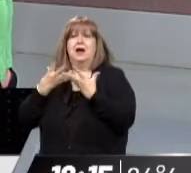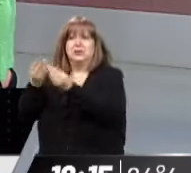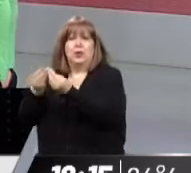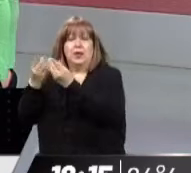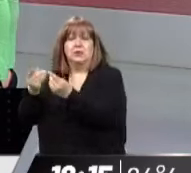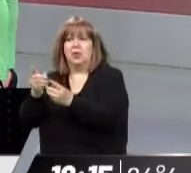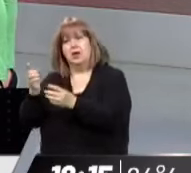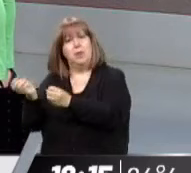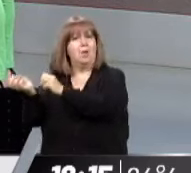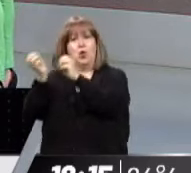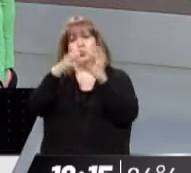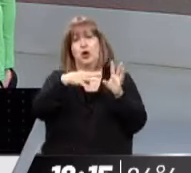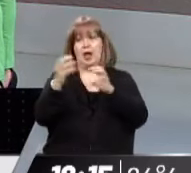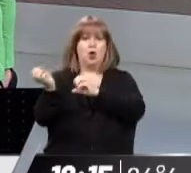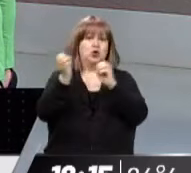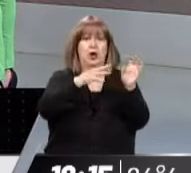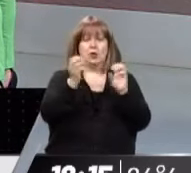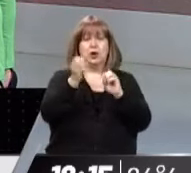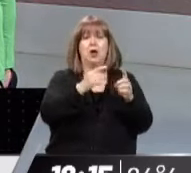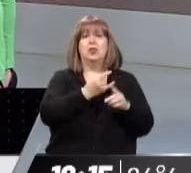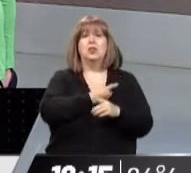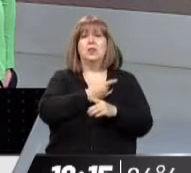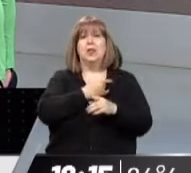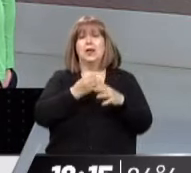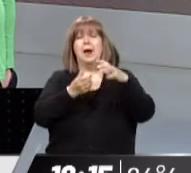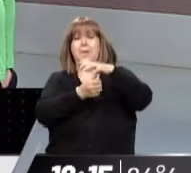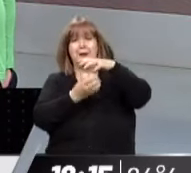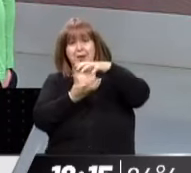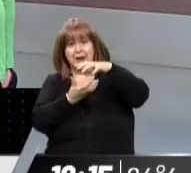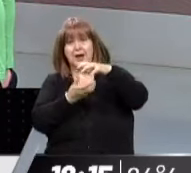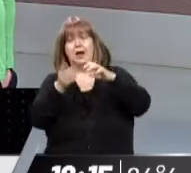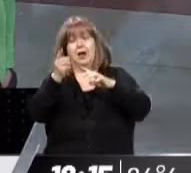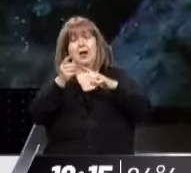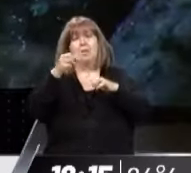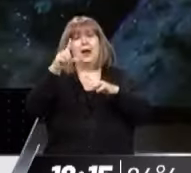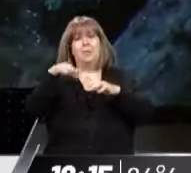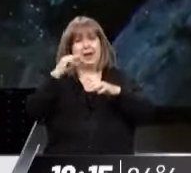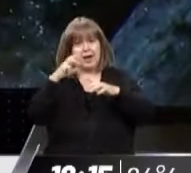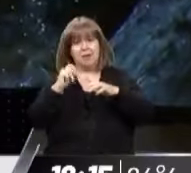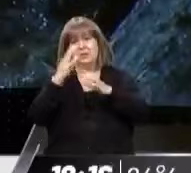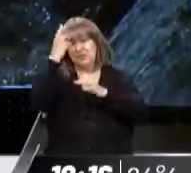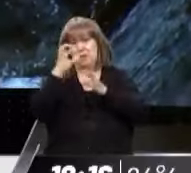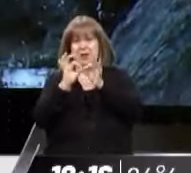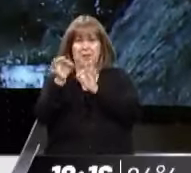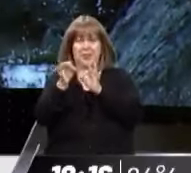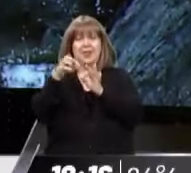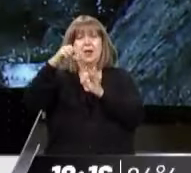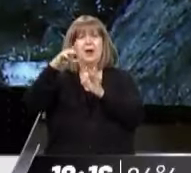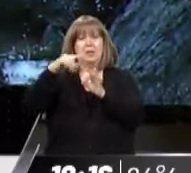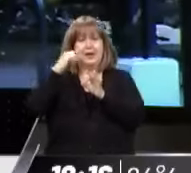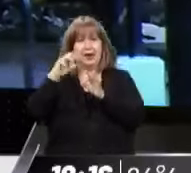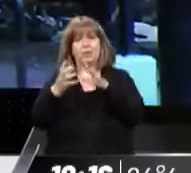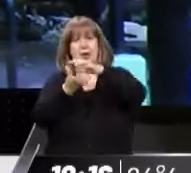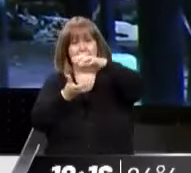también, en otro de los distritos, pero de San Martín. Exactamente, en Palmira, donde también sufrieron mucho esto, mucha agua en ese lugar, con mucho viento también. Los